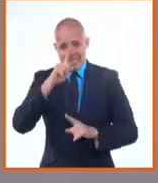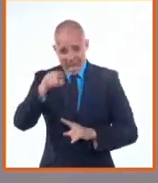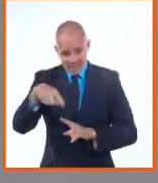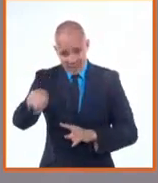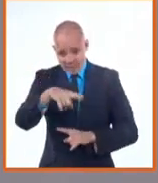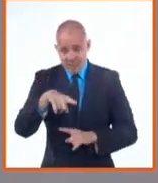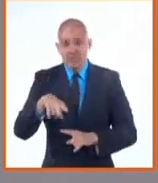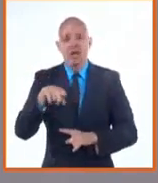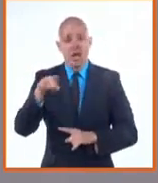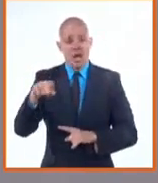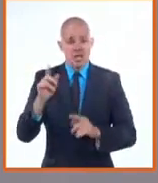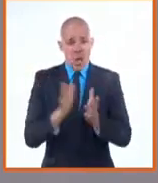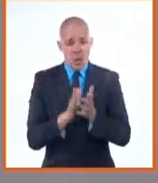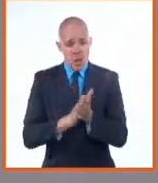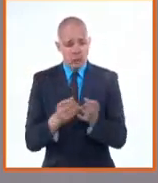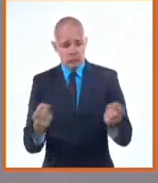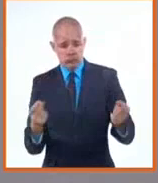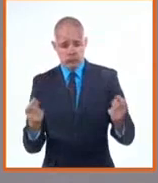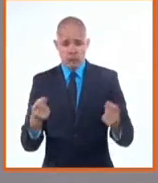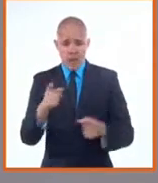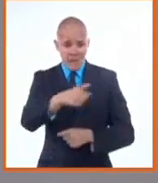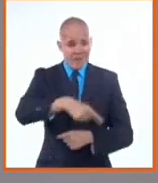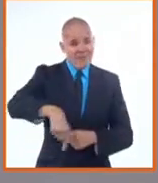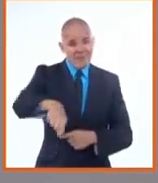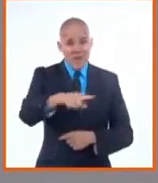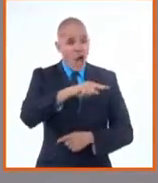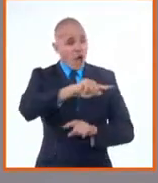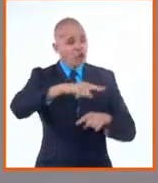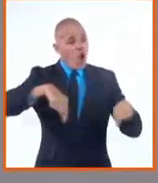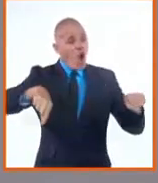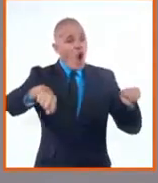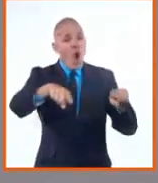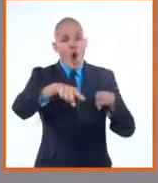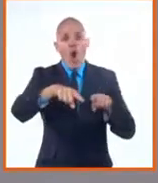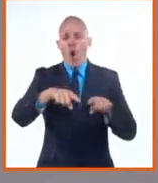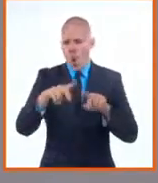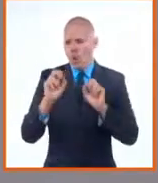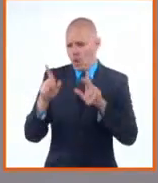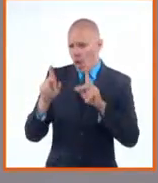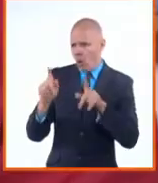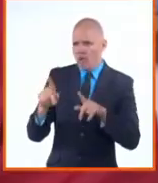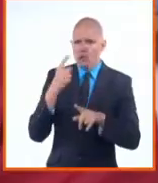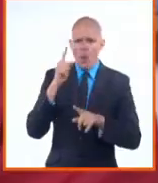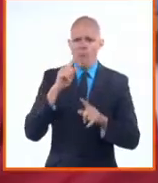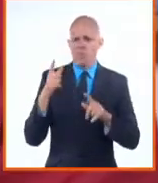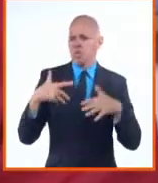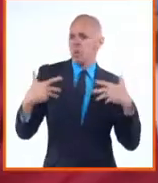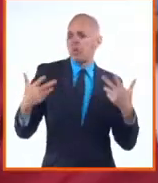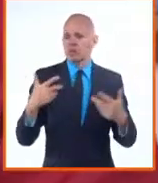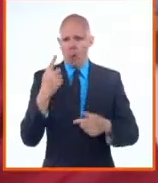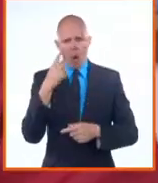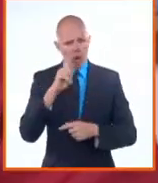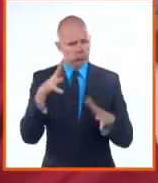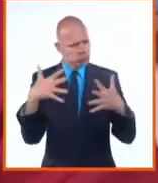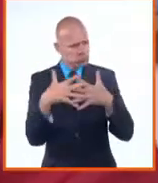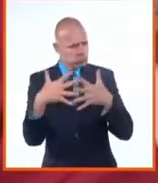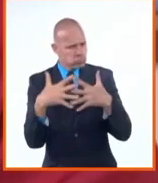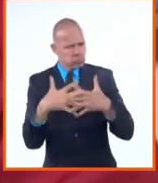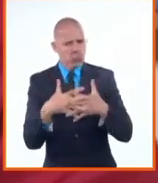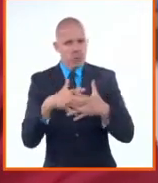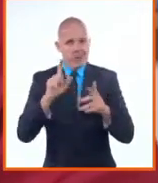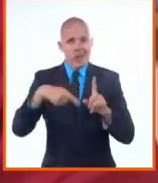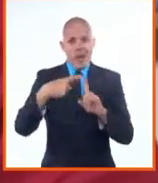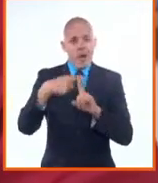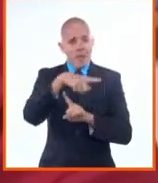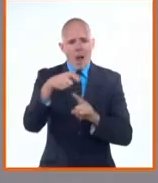al primer nivel de béisbol en el mundo la modestia la sencillez la camaradería el deseo de